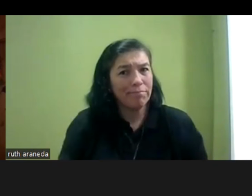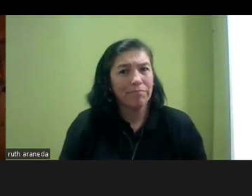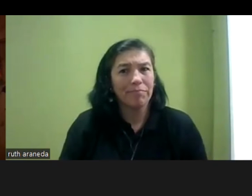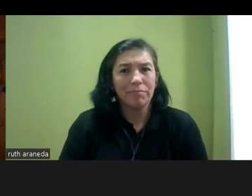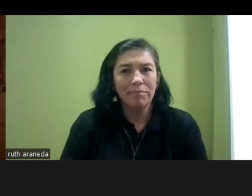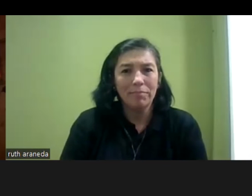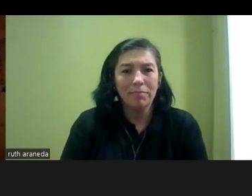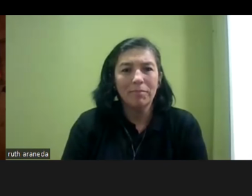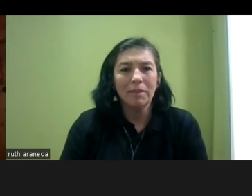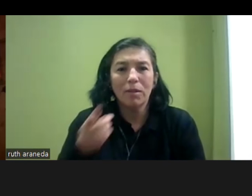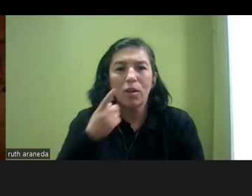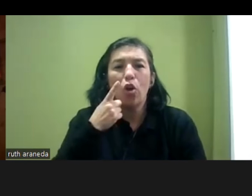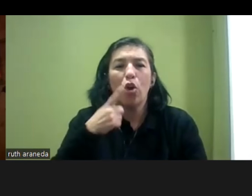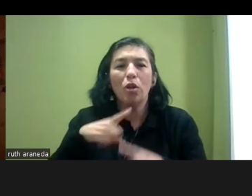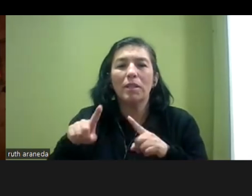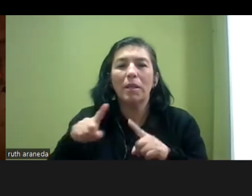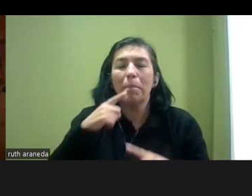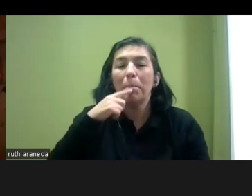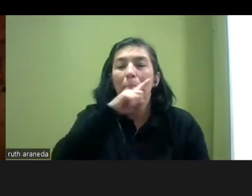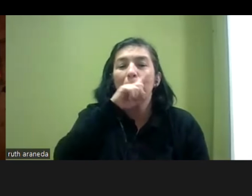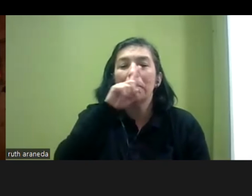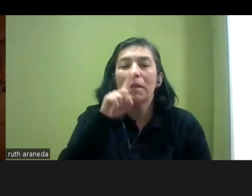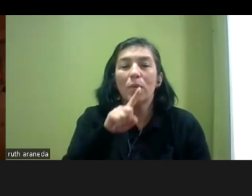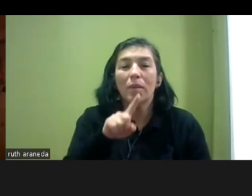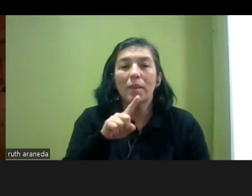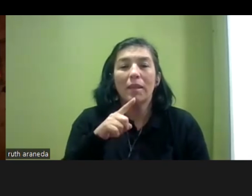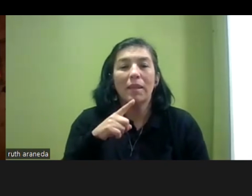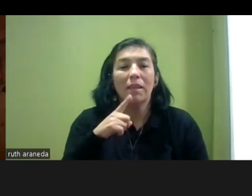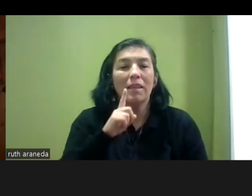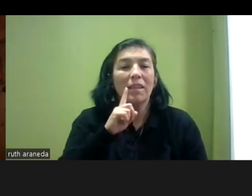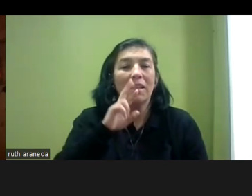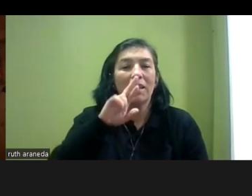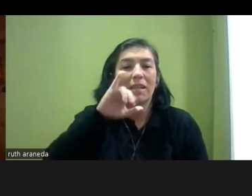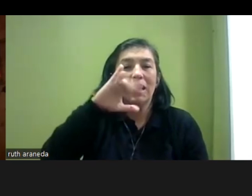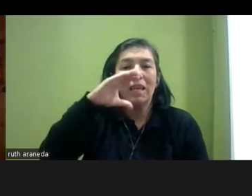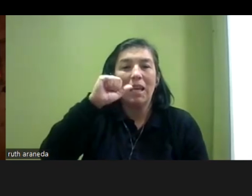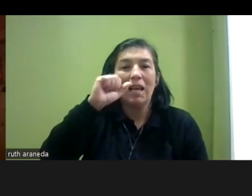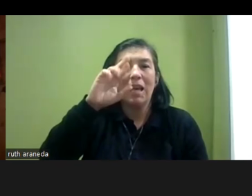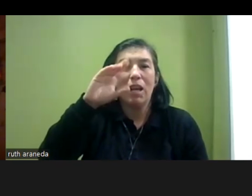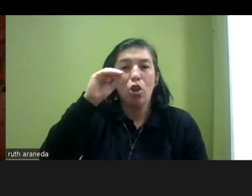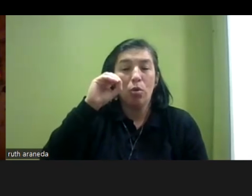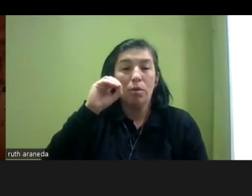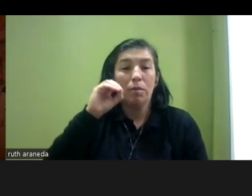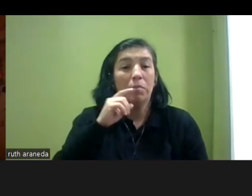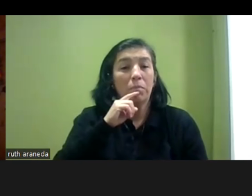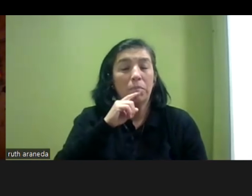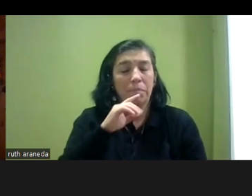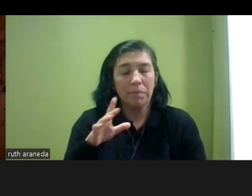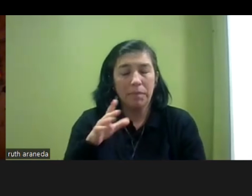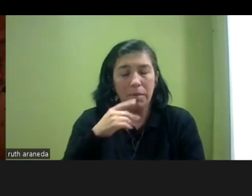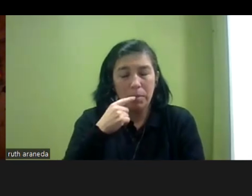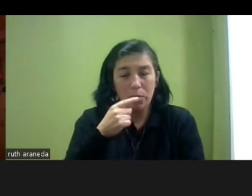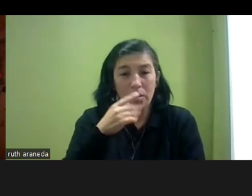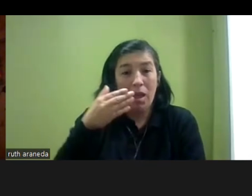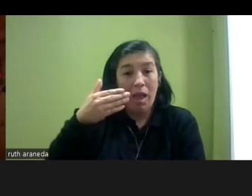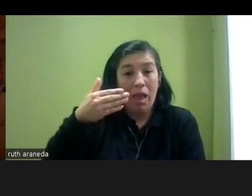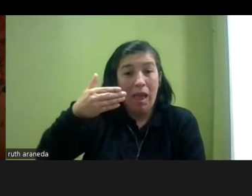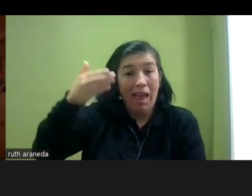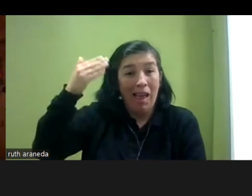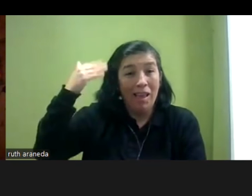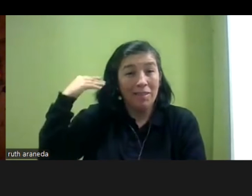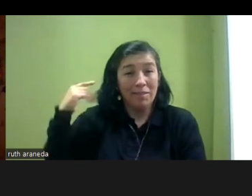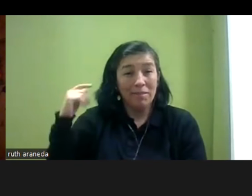otra pregunta acá en el chat de Ricardo Carrasco. Dice, ¿en algún momento los cronistas tuvieron